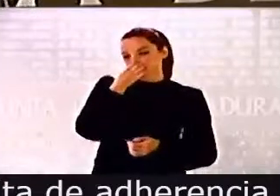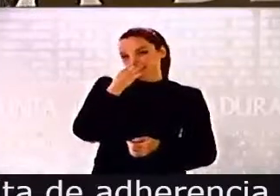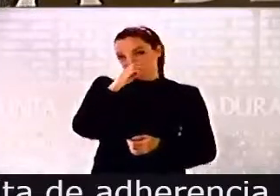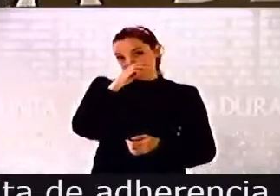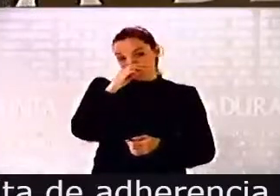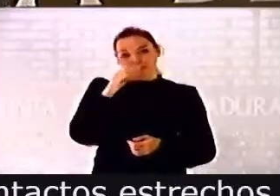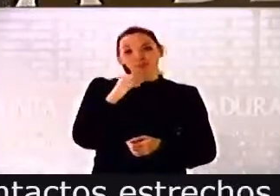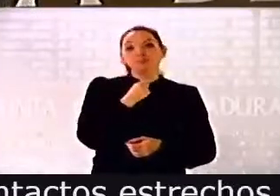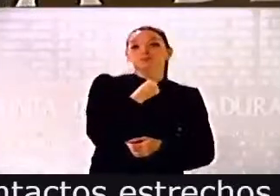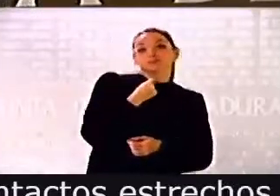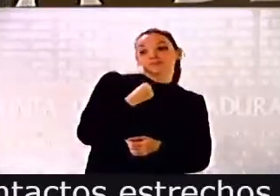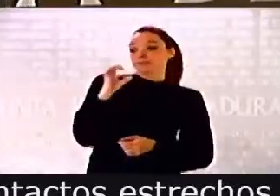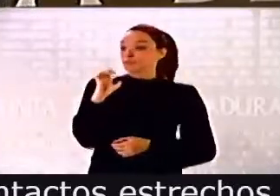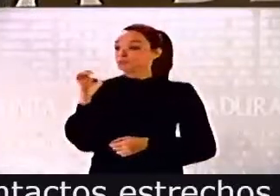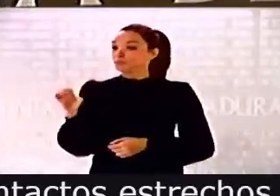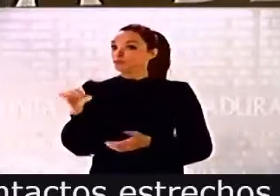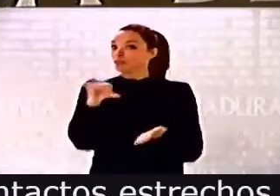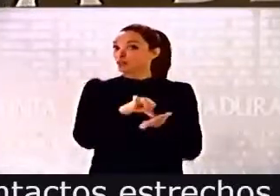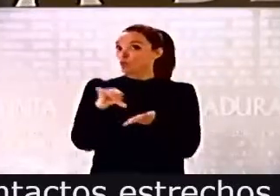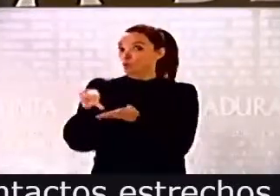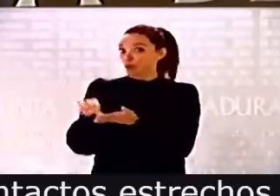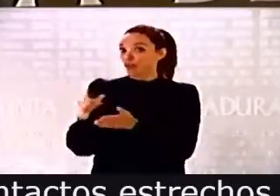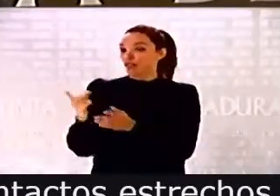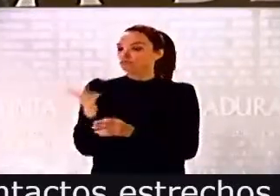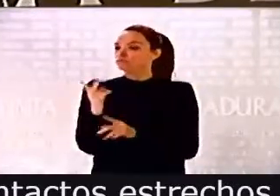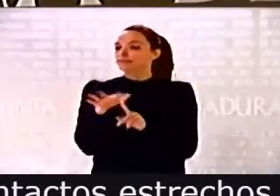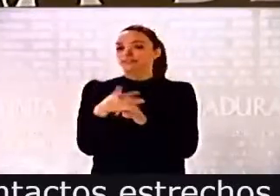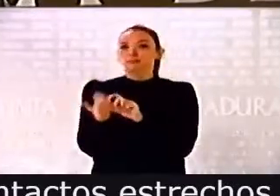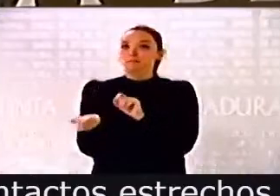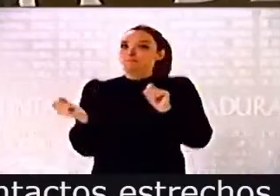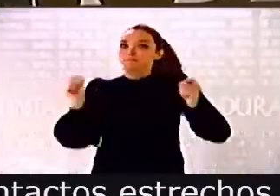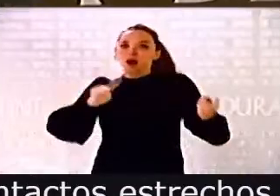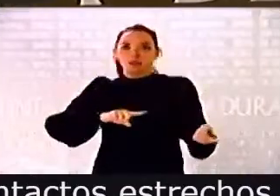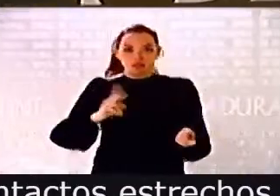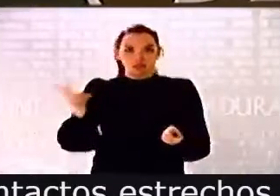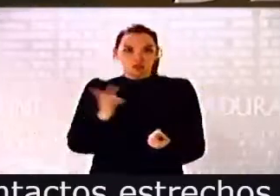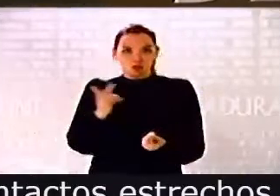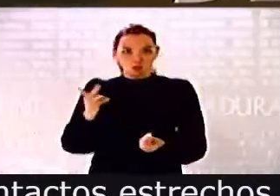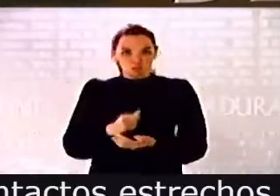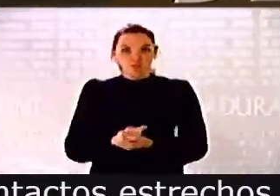Badajoz y Cáceres, que se encuentran en una situación bastante similar, ambas ciudades,